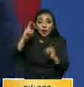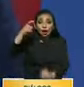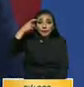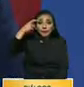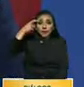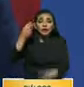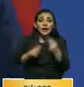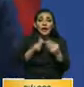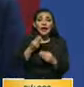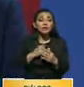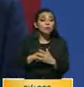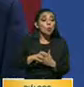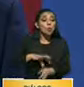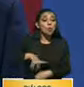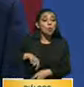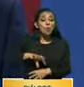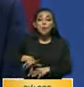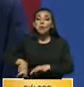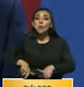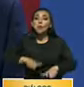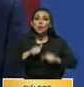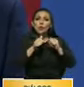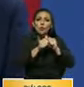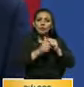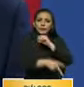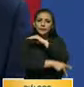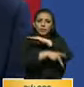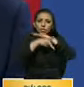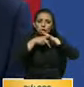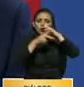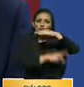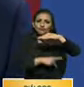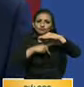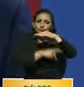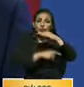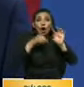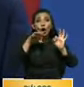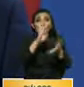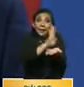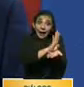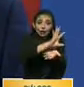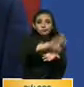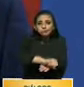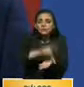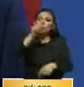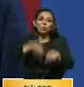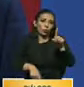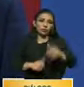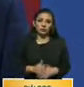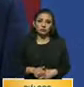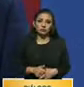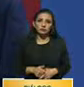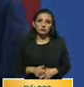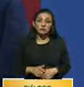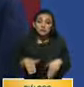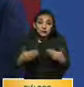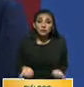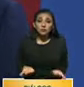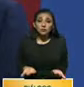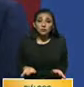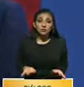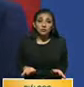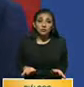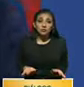le vuelva a meter la mano a la Reserva Monetaria Internacional. Esos cambios solo son posibles